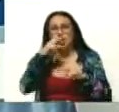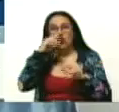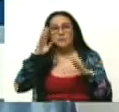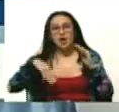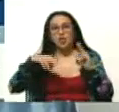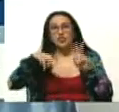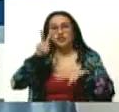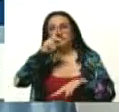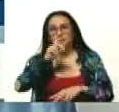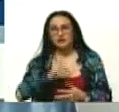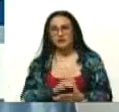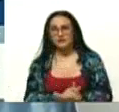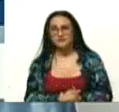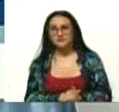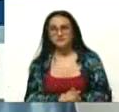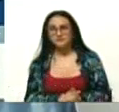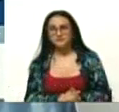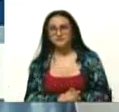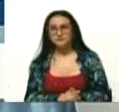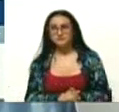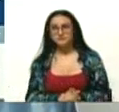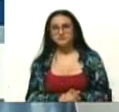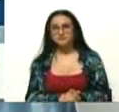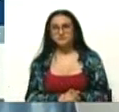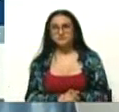Abramos ese debate.